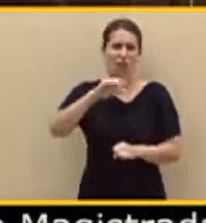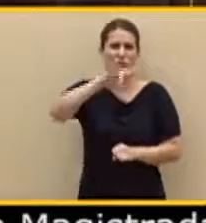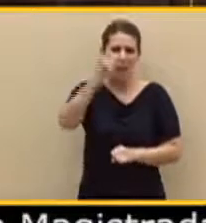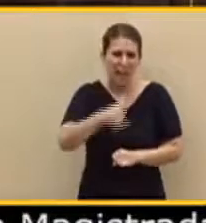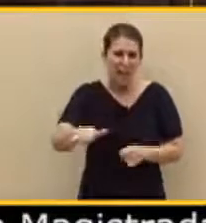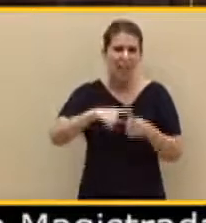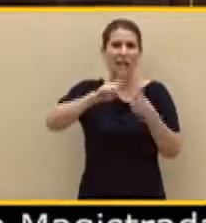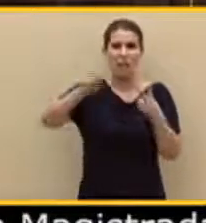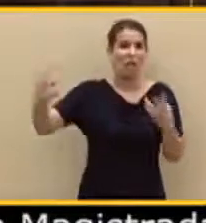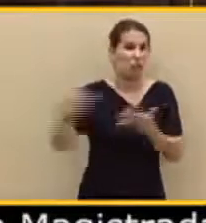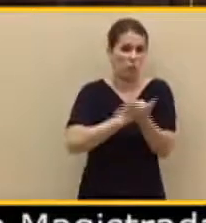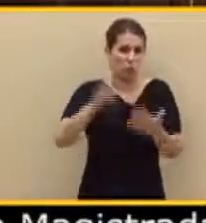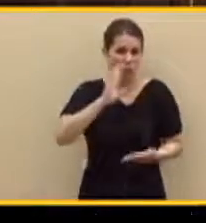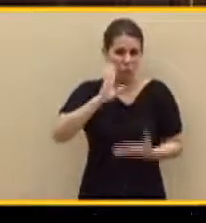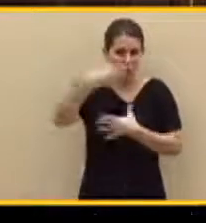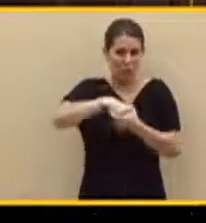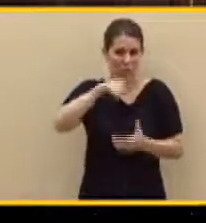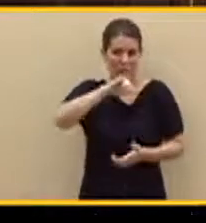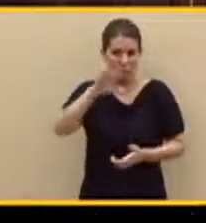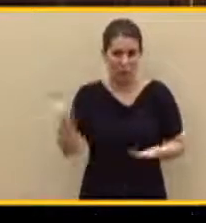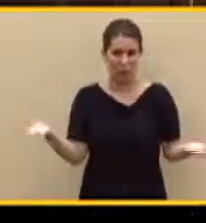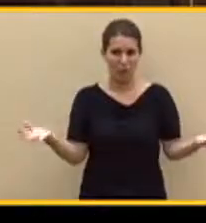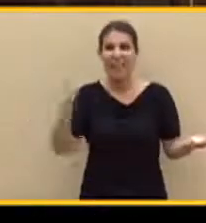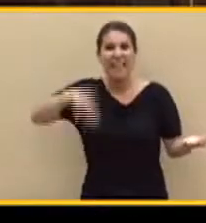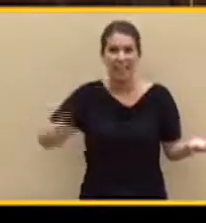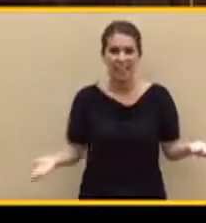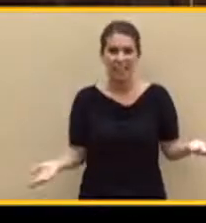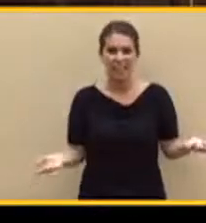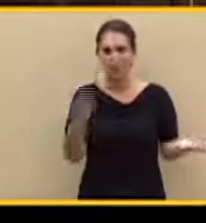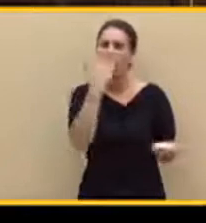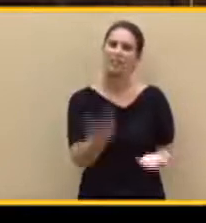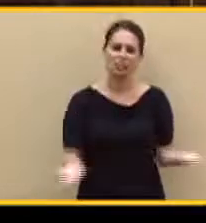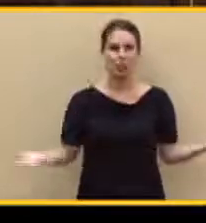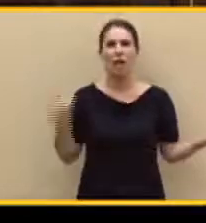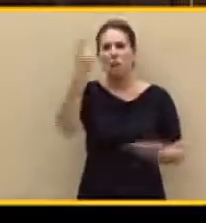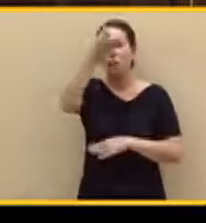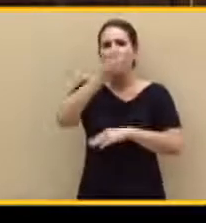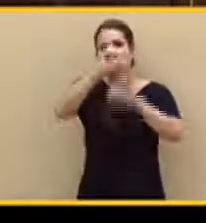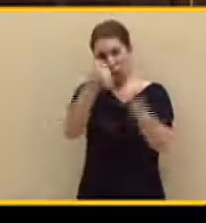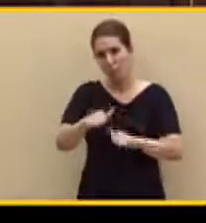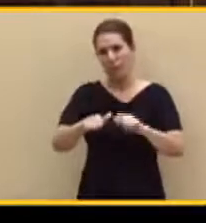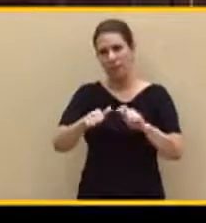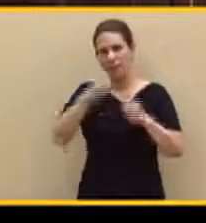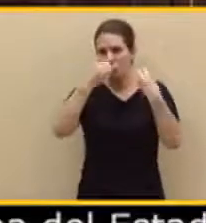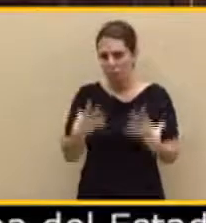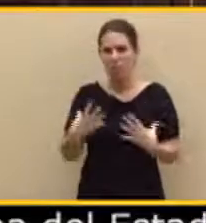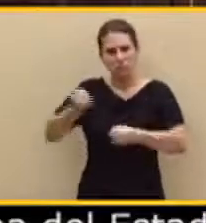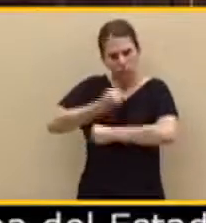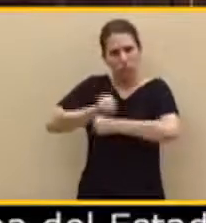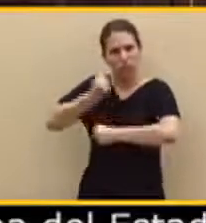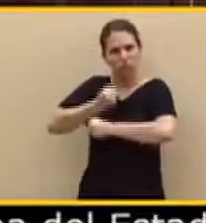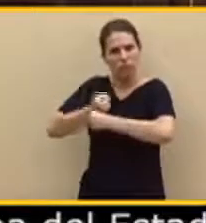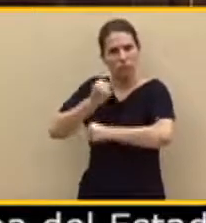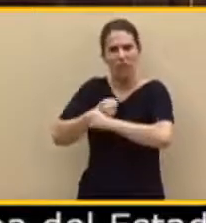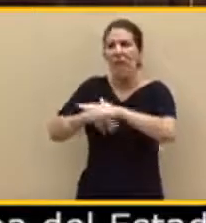Lezo? Señorías, seamos honestos, hay una parte sana del Estado que está trabajando sin medios, sometida a